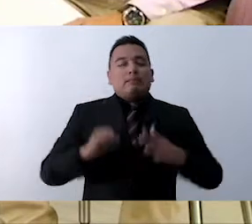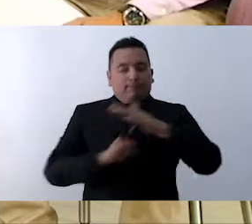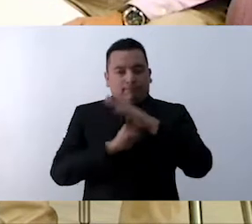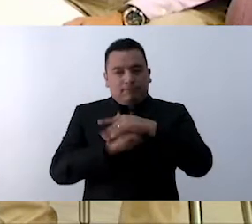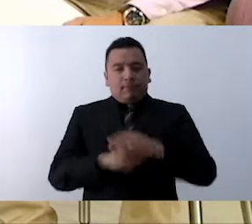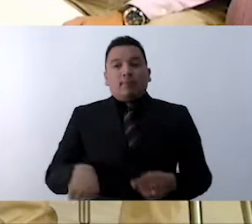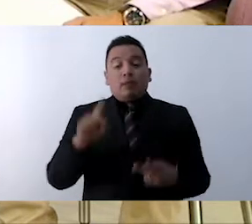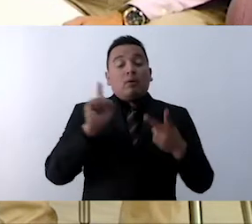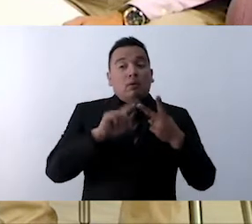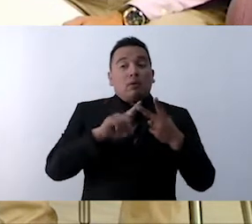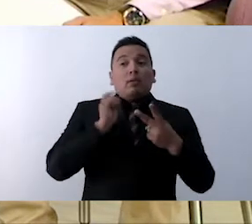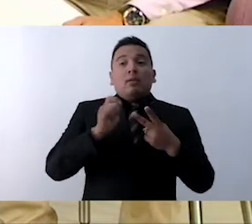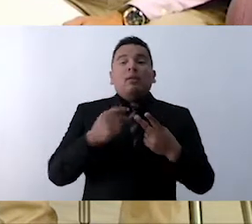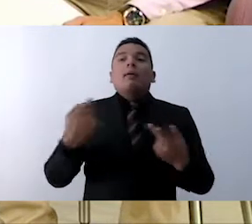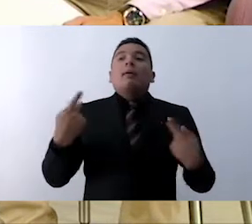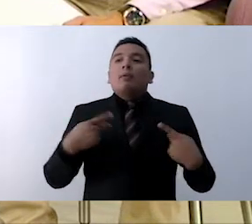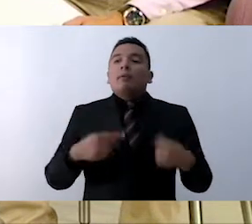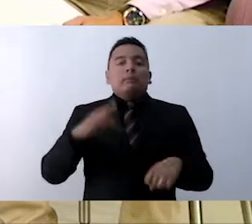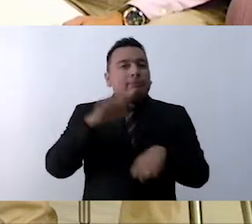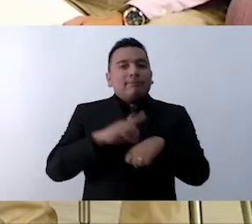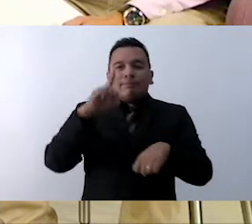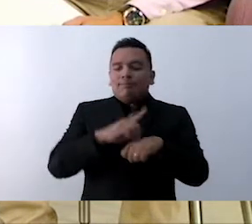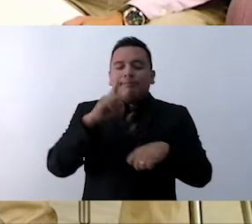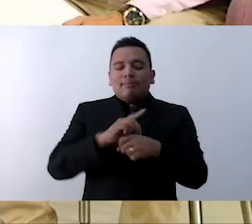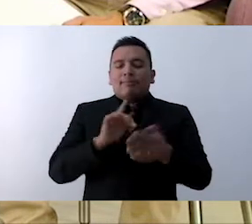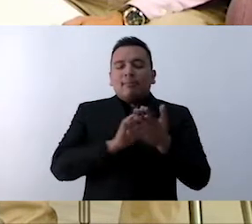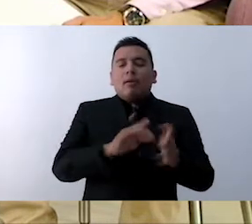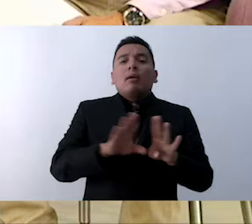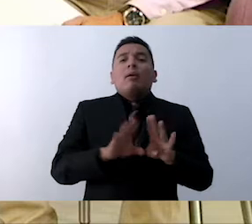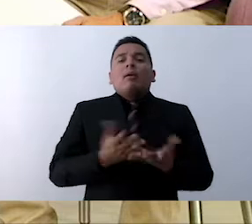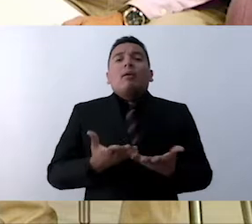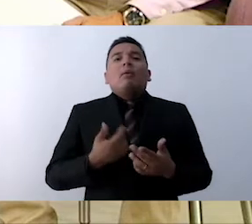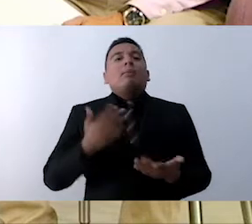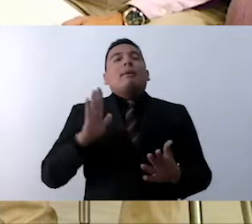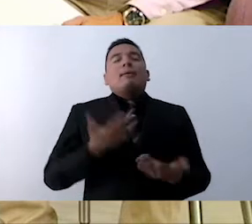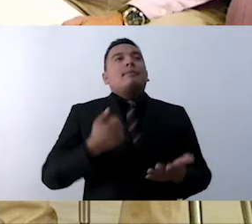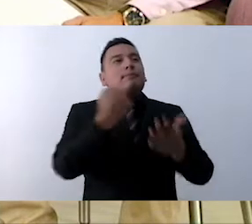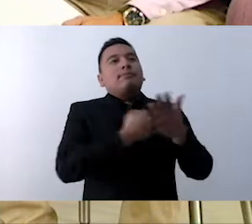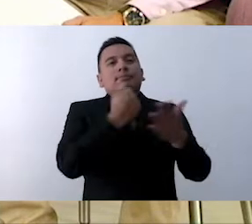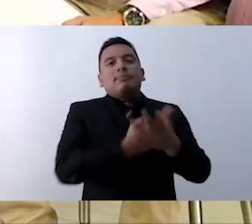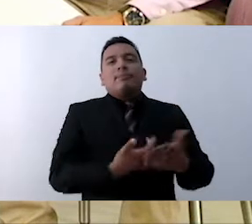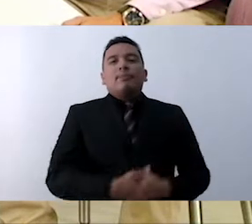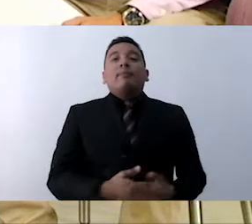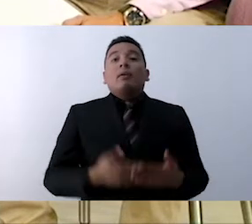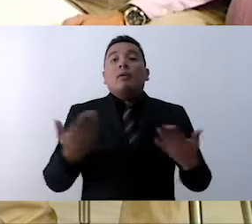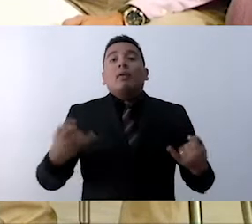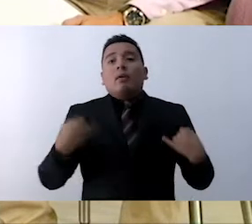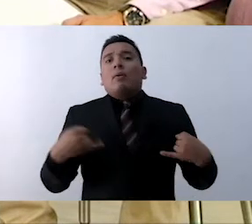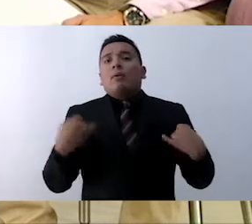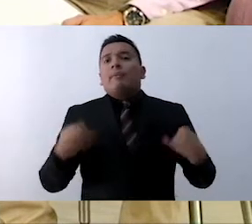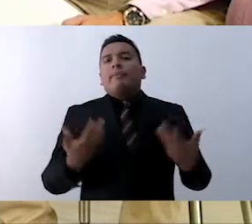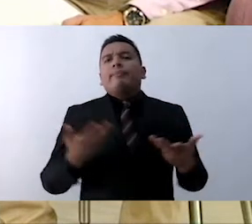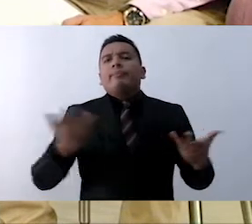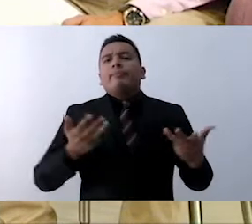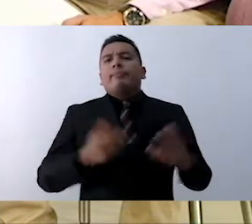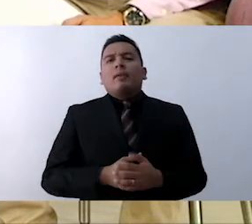sigue siendo muy importante, un pilar muy importante, pero está luego el motor de la participación democrática a través de la exigencia. Y entonces,